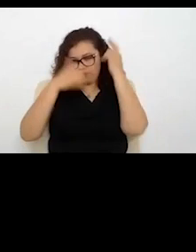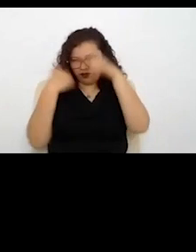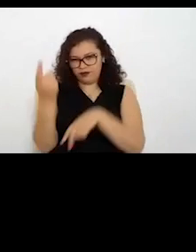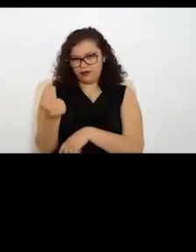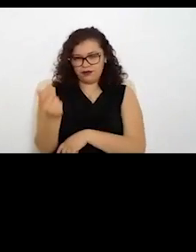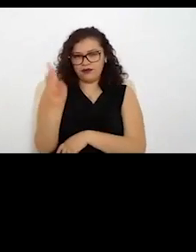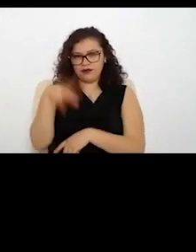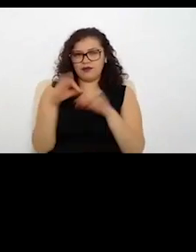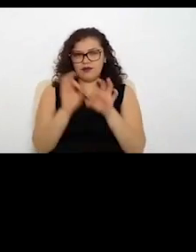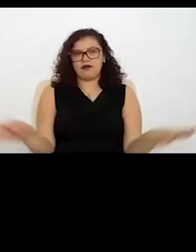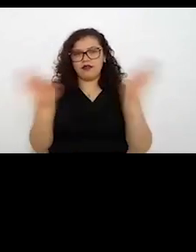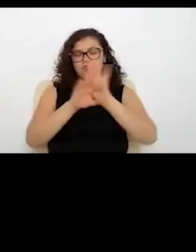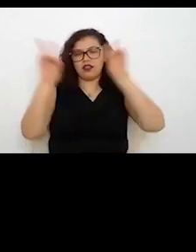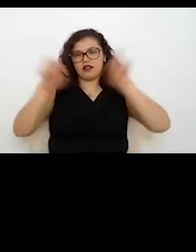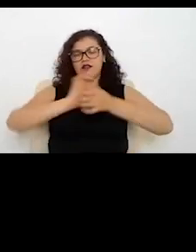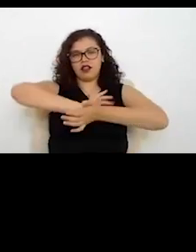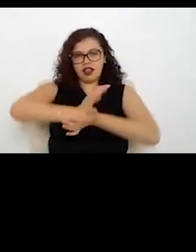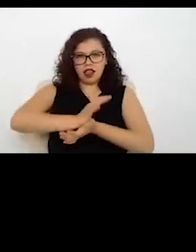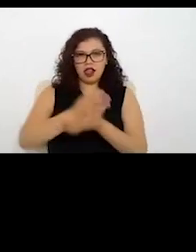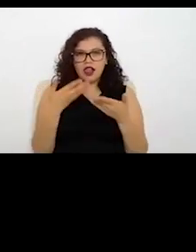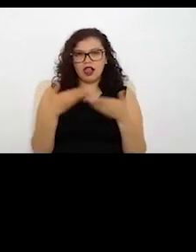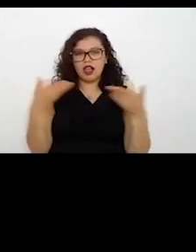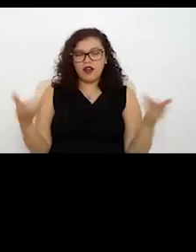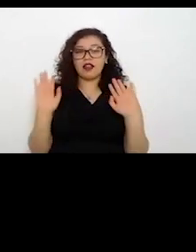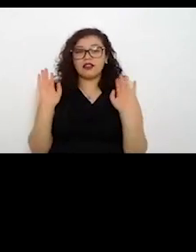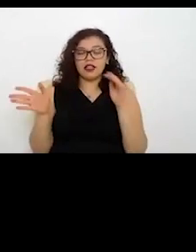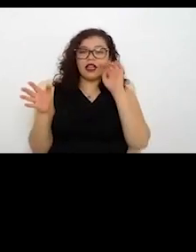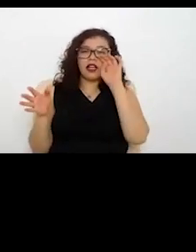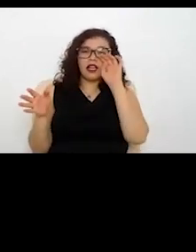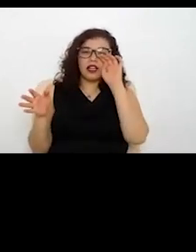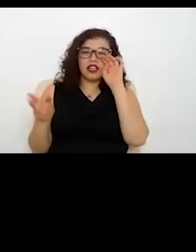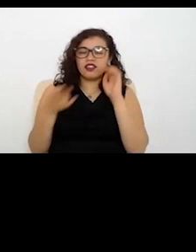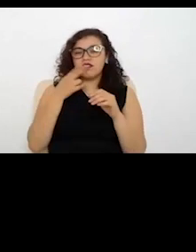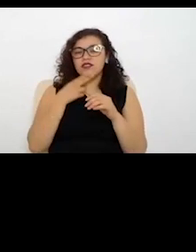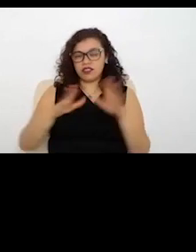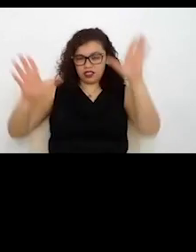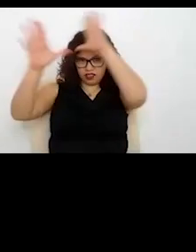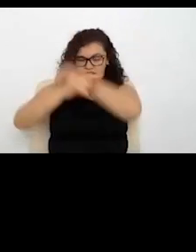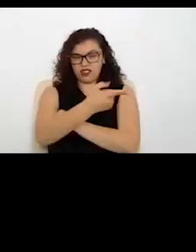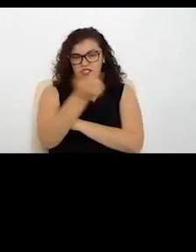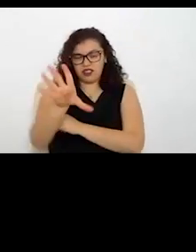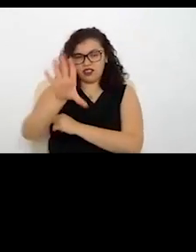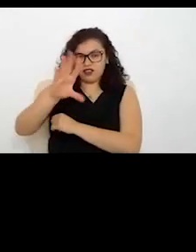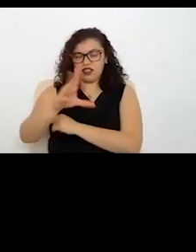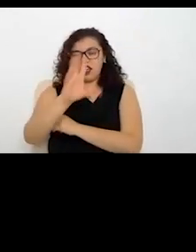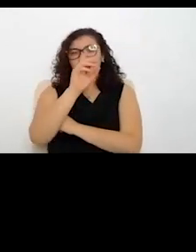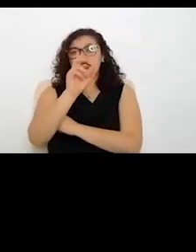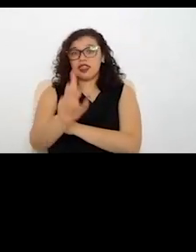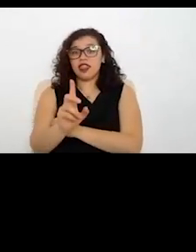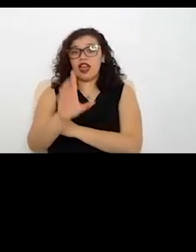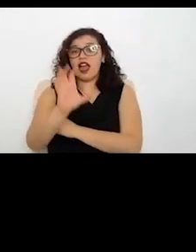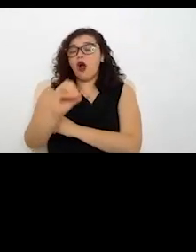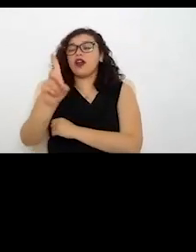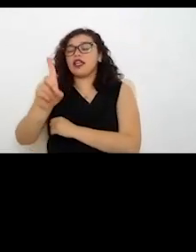hacer mención que en tema de discriminación y como ahora se viene también la implementación del convenio 190 de la OIT, pues bueno, se va a empezar a